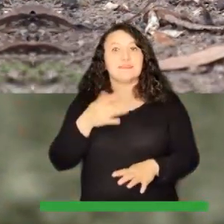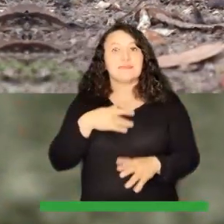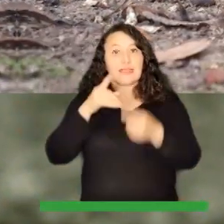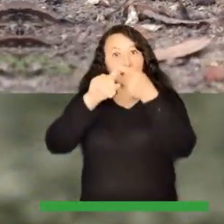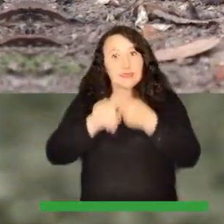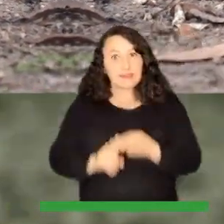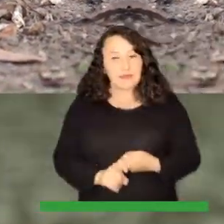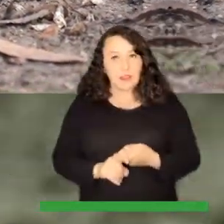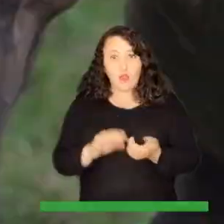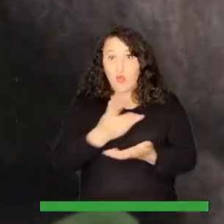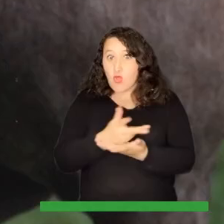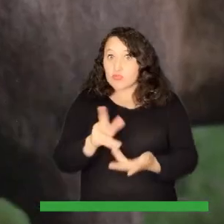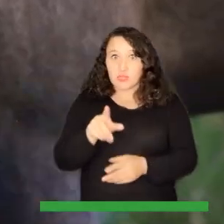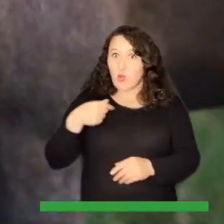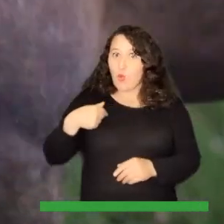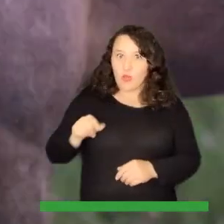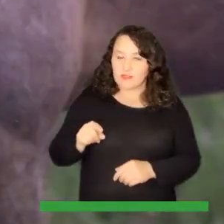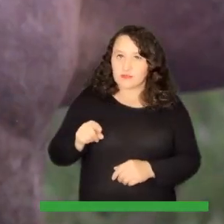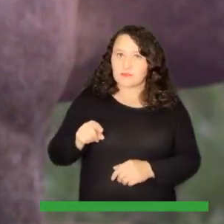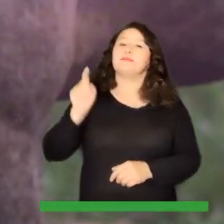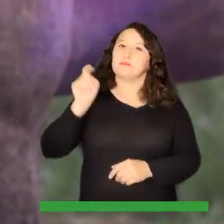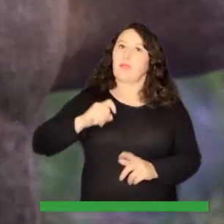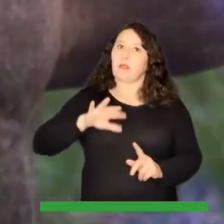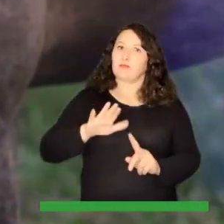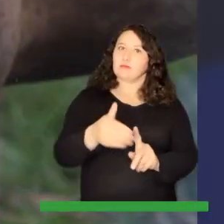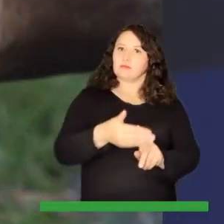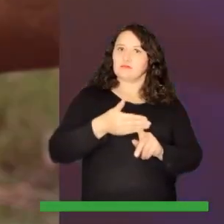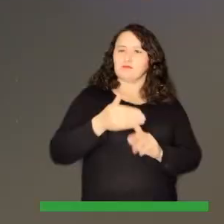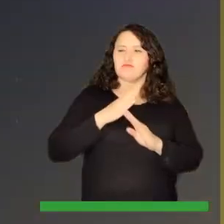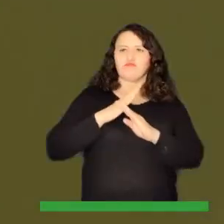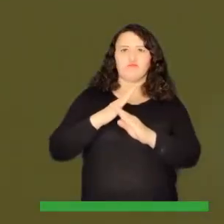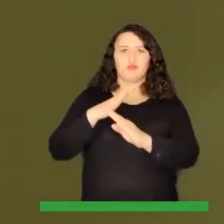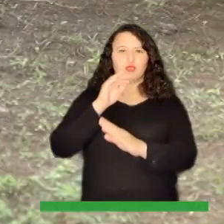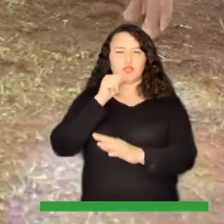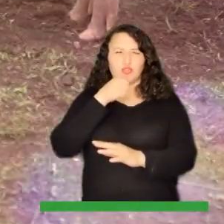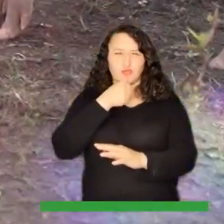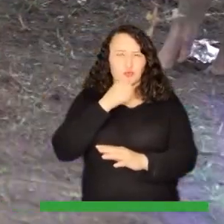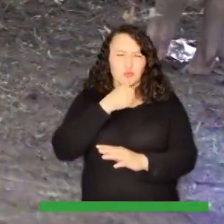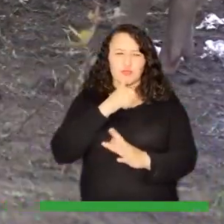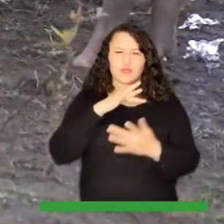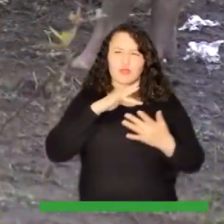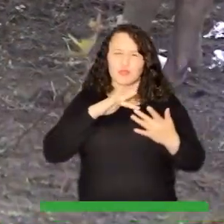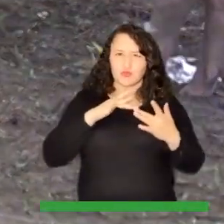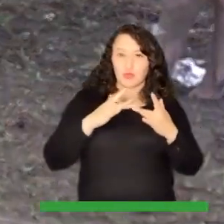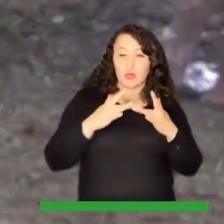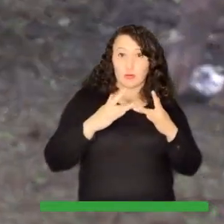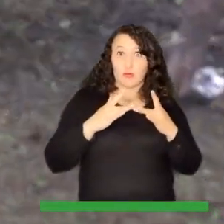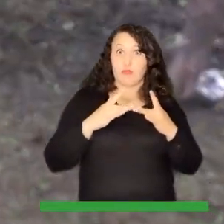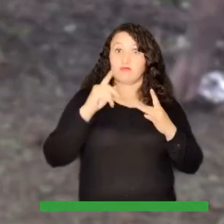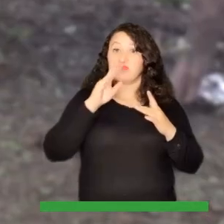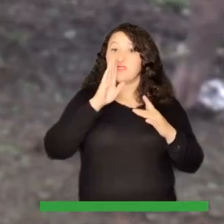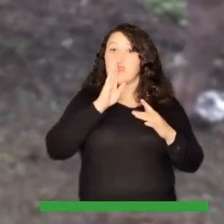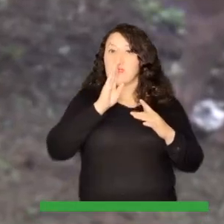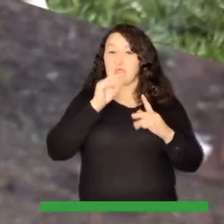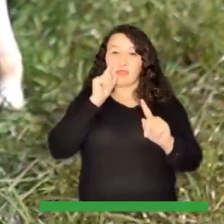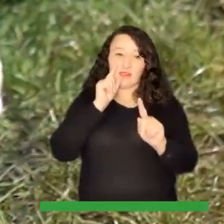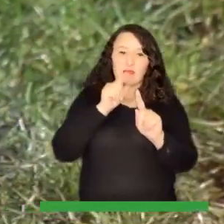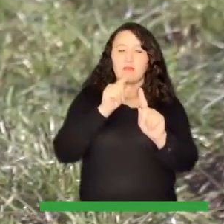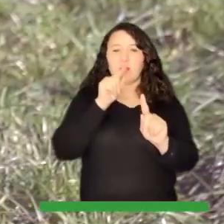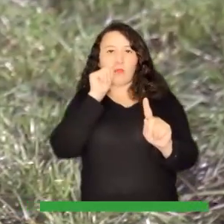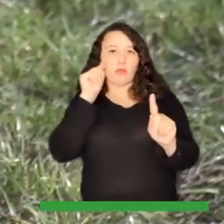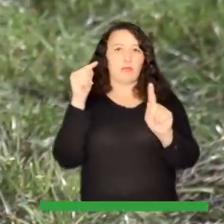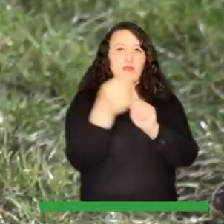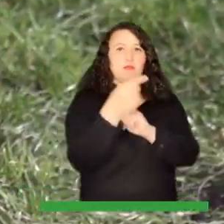sintientes, no son cosas y que por tanto deben recibir protección contra el sufrimiento y el dolor, en especial el causado directa